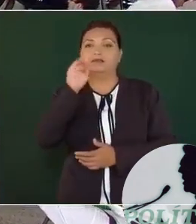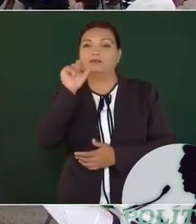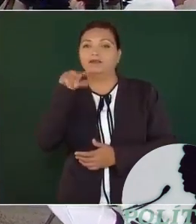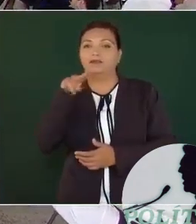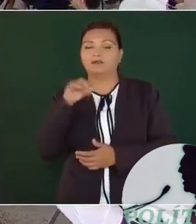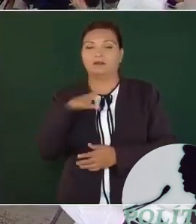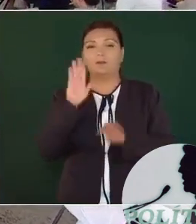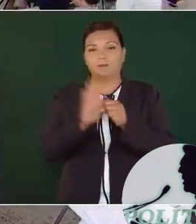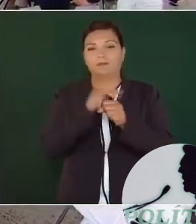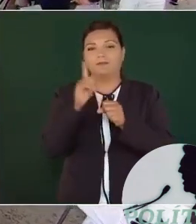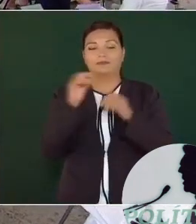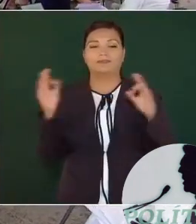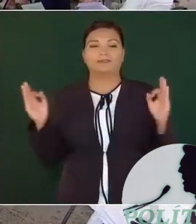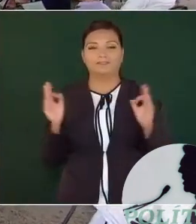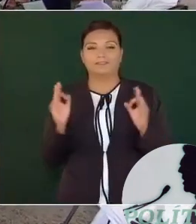el frío,